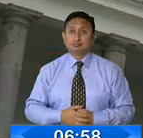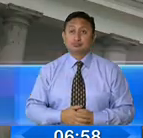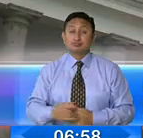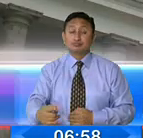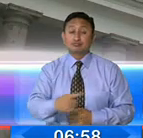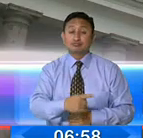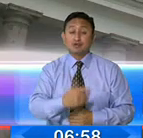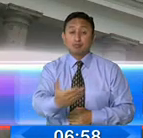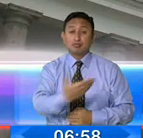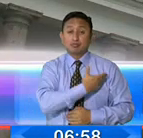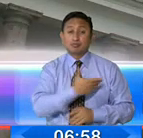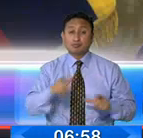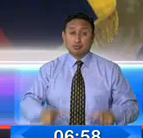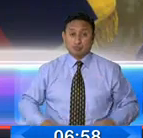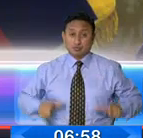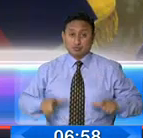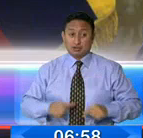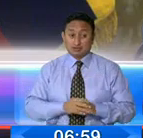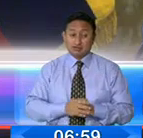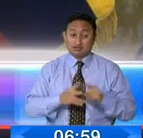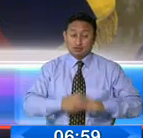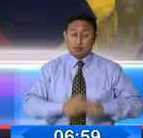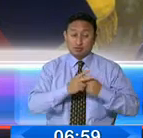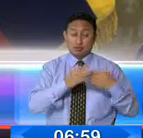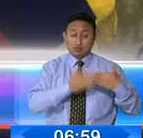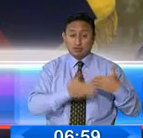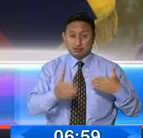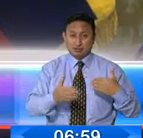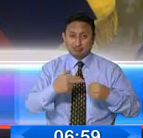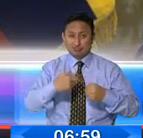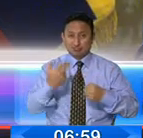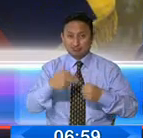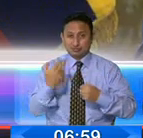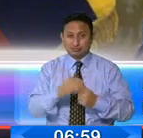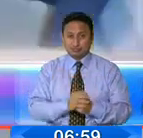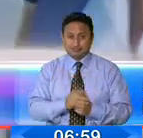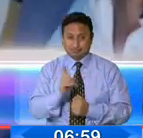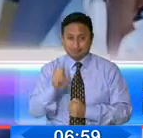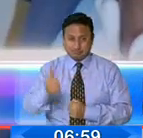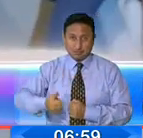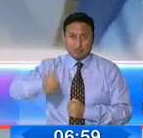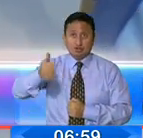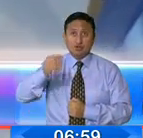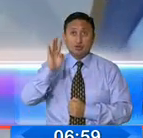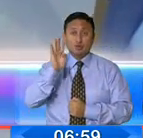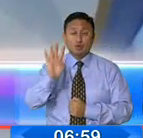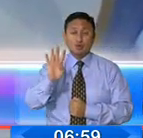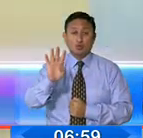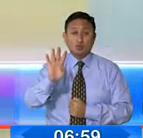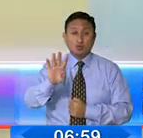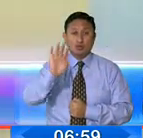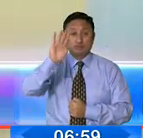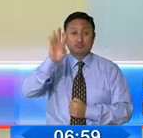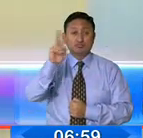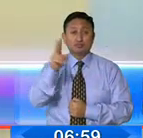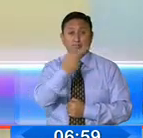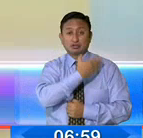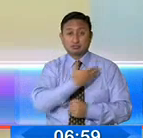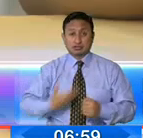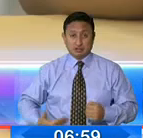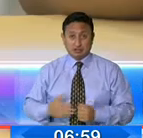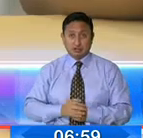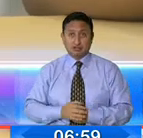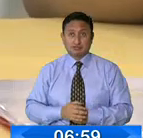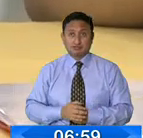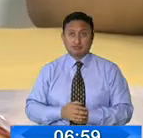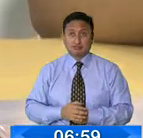gobierno del presidente Moreno desde que inició su periodo han sido frecuentes. Iniciemos por lo más alto, 4 vicepresidentes hasta la fecha con María Alejandra Muñoz.